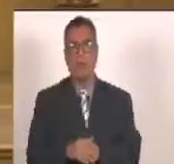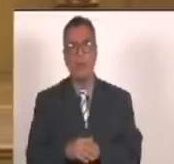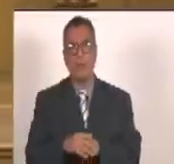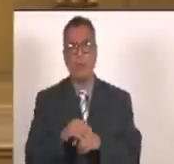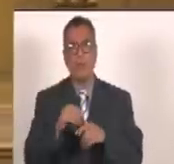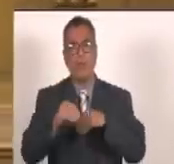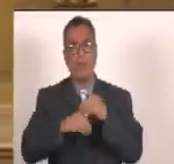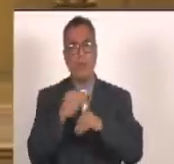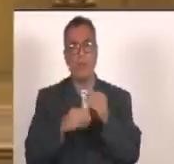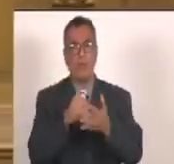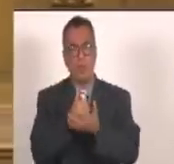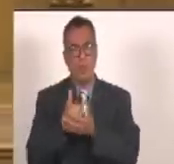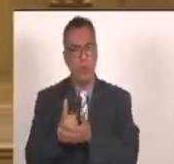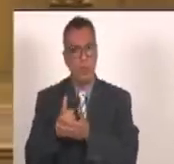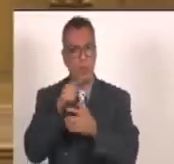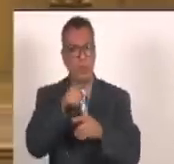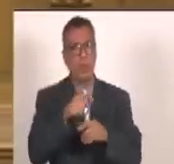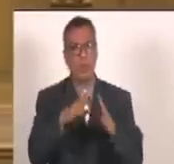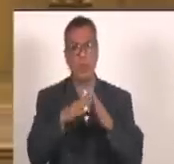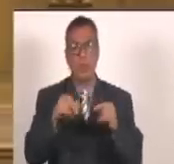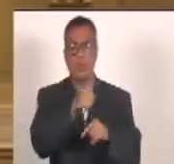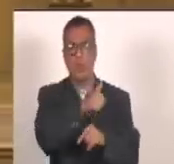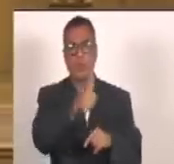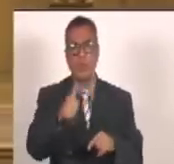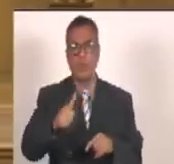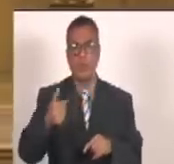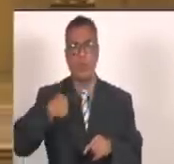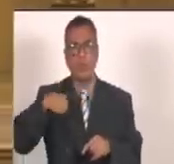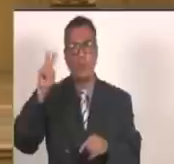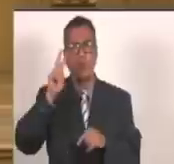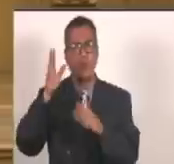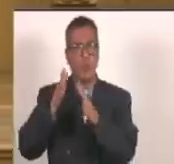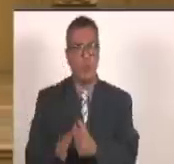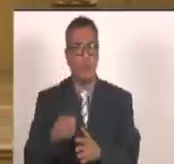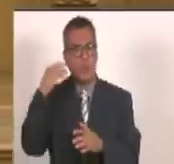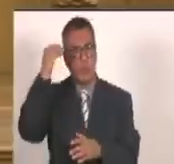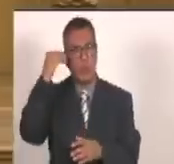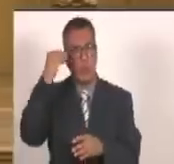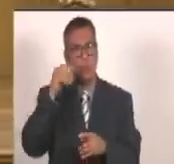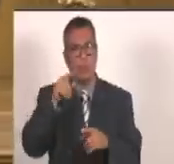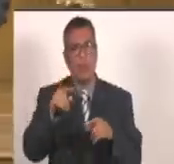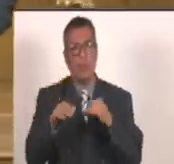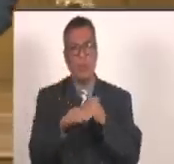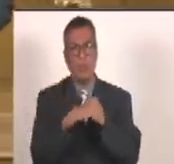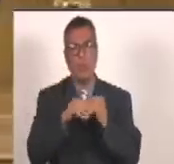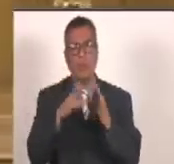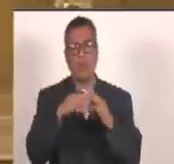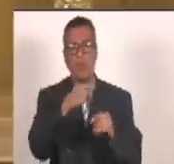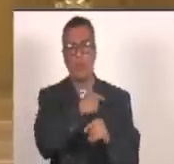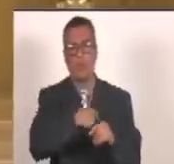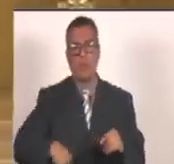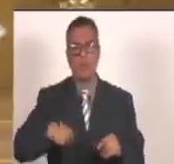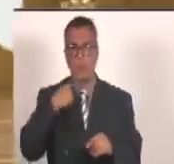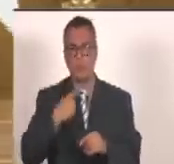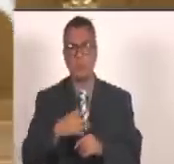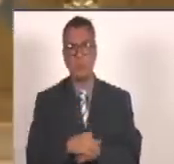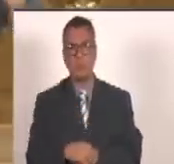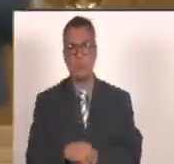se materialicen en beneficio de todos y cada uno de los venezolanos, pensemos como pensemos. Es todo, señor presidente.